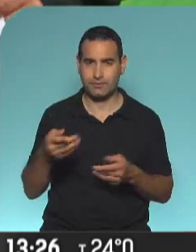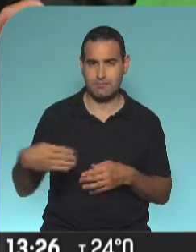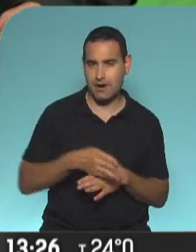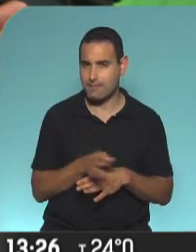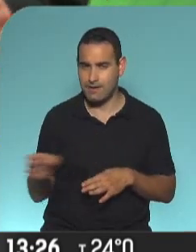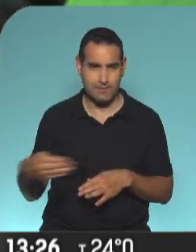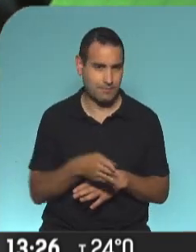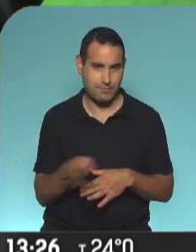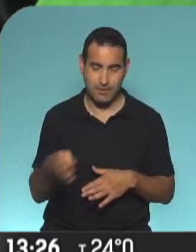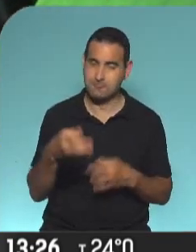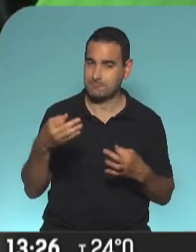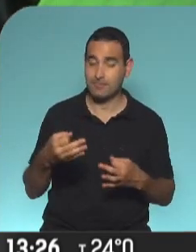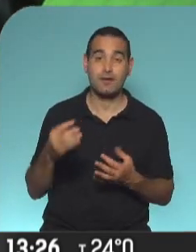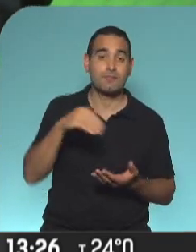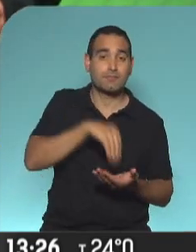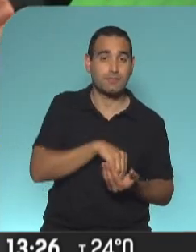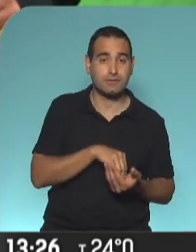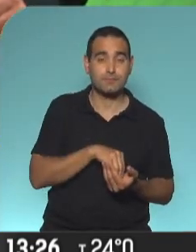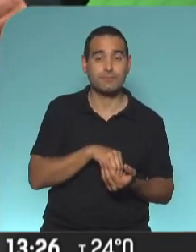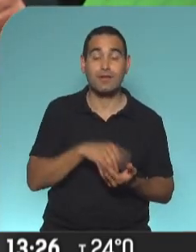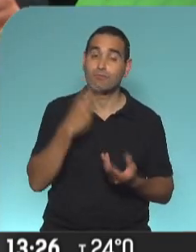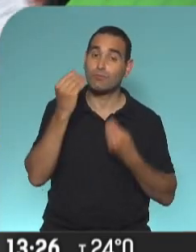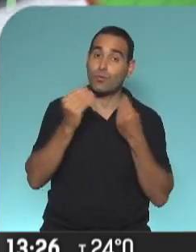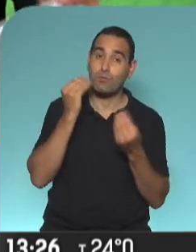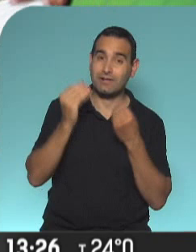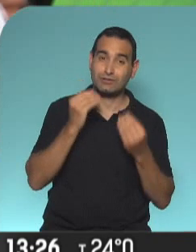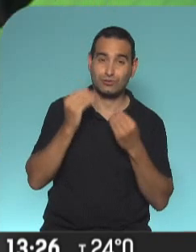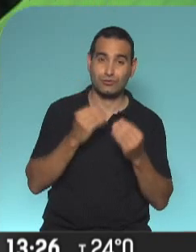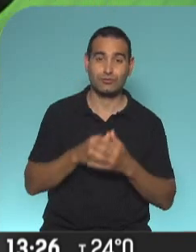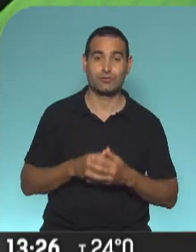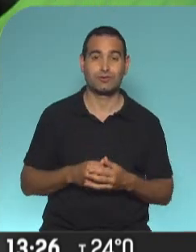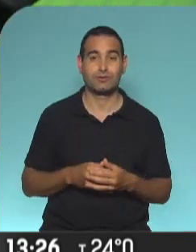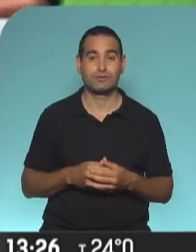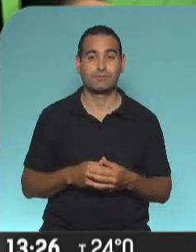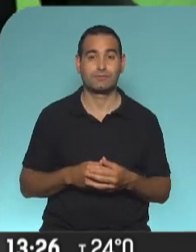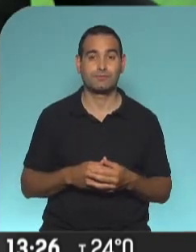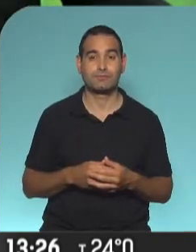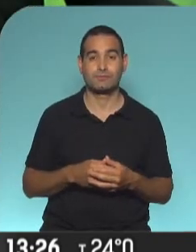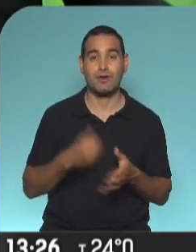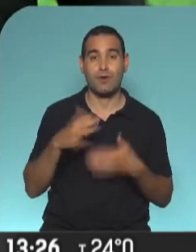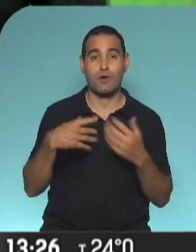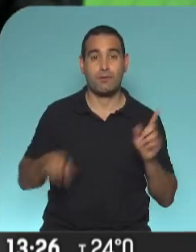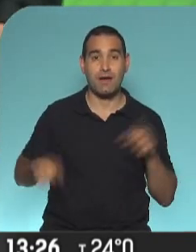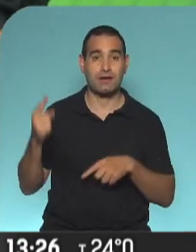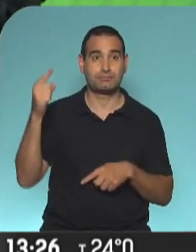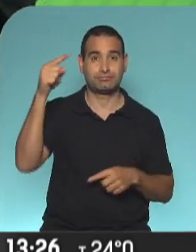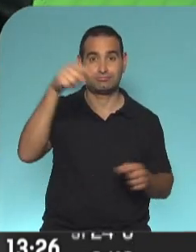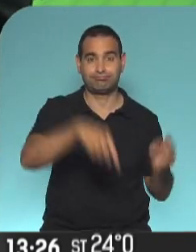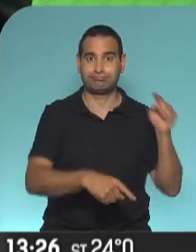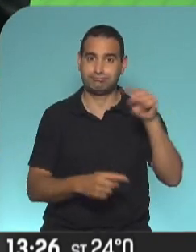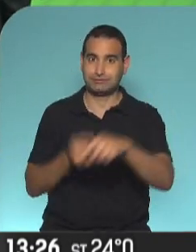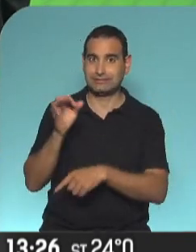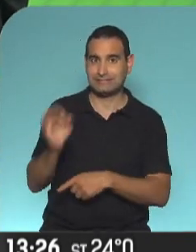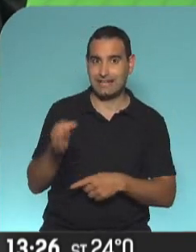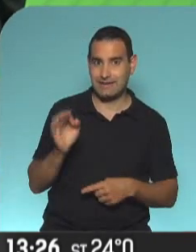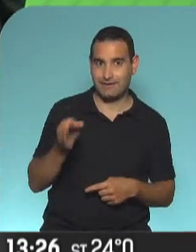todo el frente de ataque, y la gran preocupación que tienen todos los que enfrentan a Paraguay, el juego aéreo. Empezás a revisar la altura